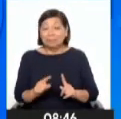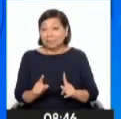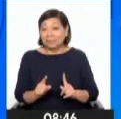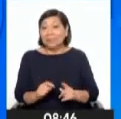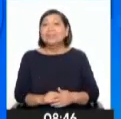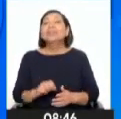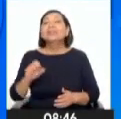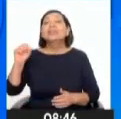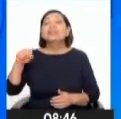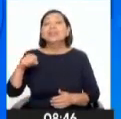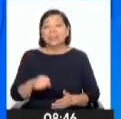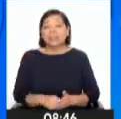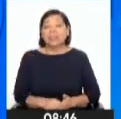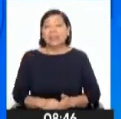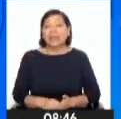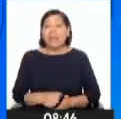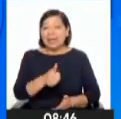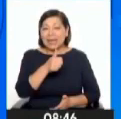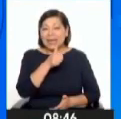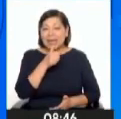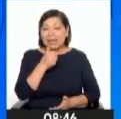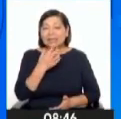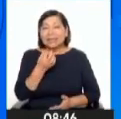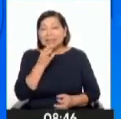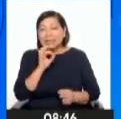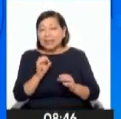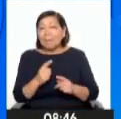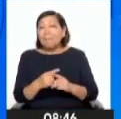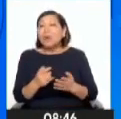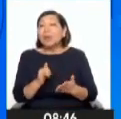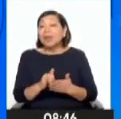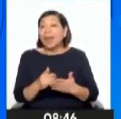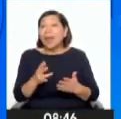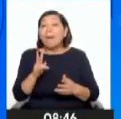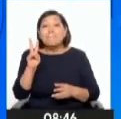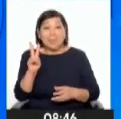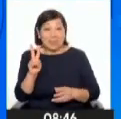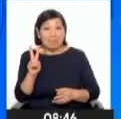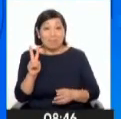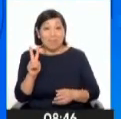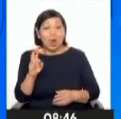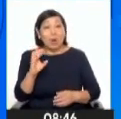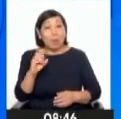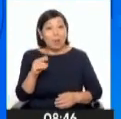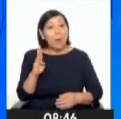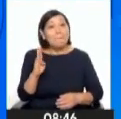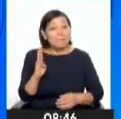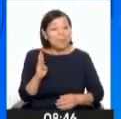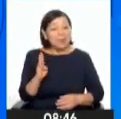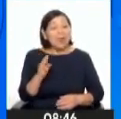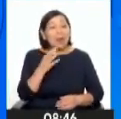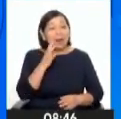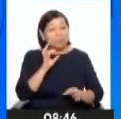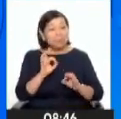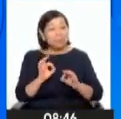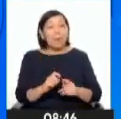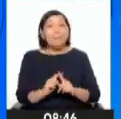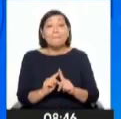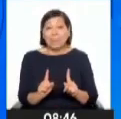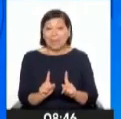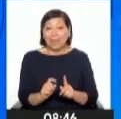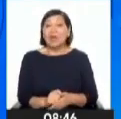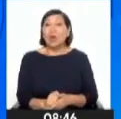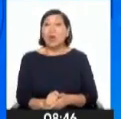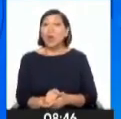¿no? Exactamente, la cerveza es un rico antioxidante porque tiene vitaminas del complejo B, entonces es nutritiva. Pero,